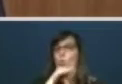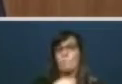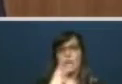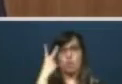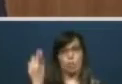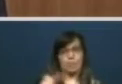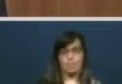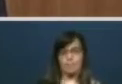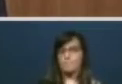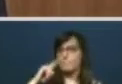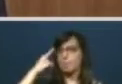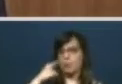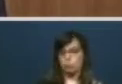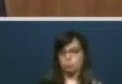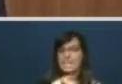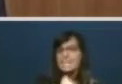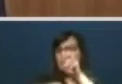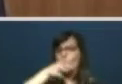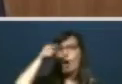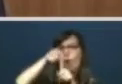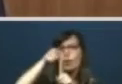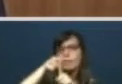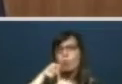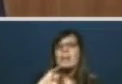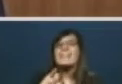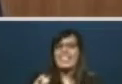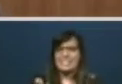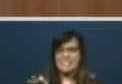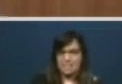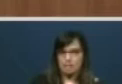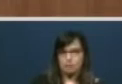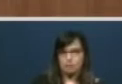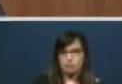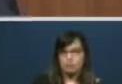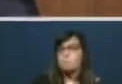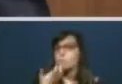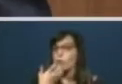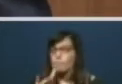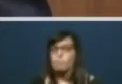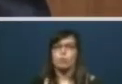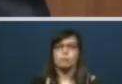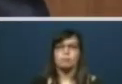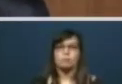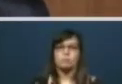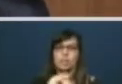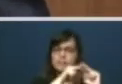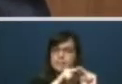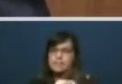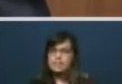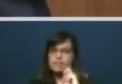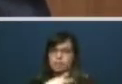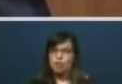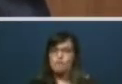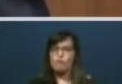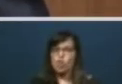que los objetivos de dicha reforma sean los que se necesitan y se incluyan por ejemplo la revisión de las funciones del senado